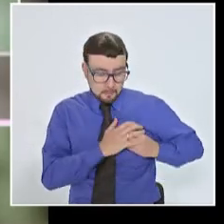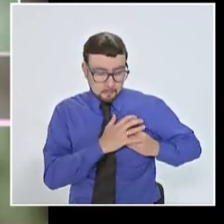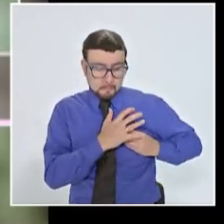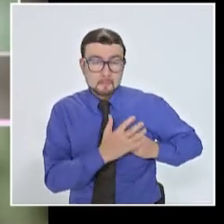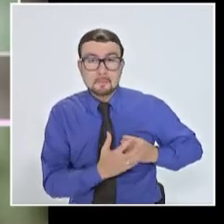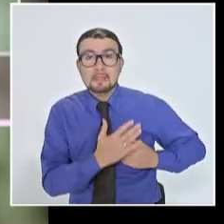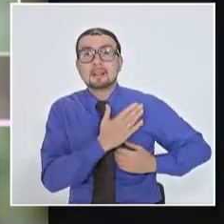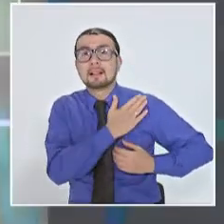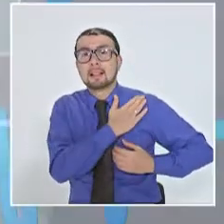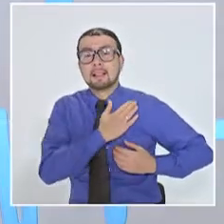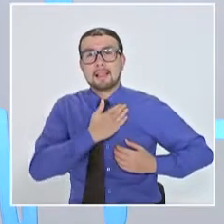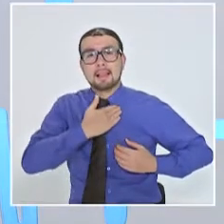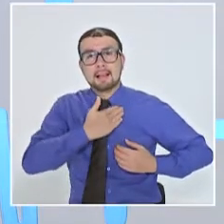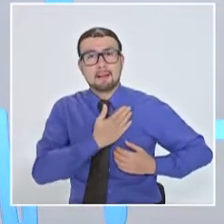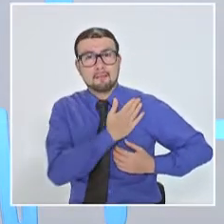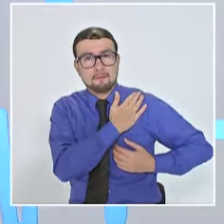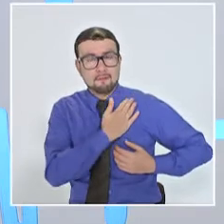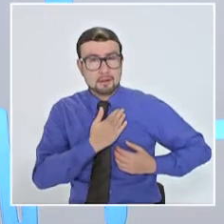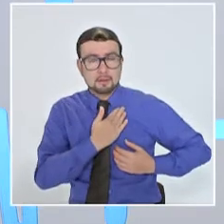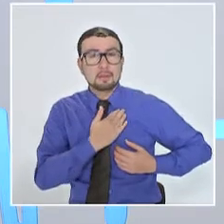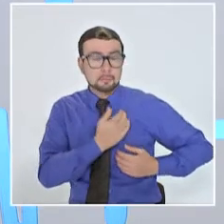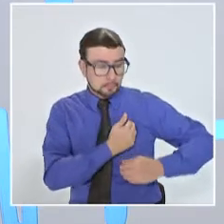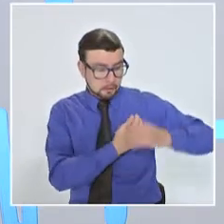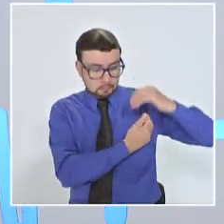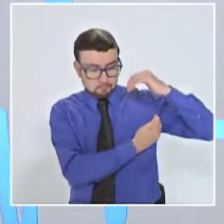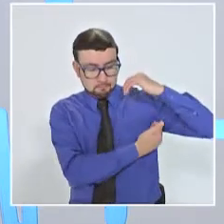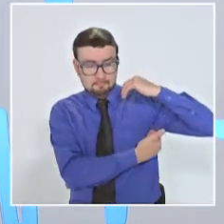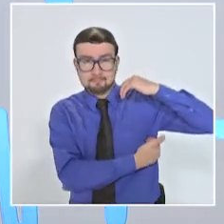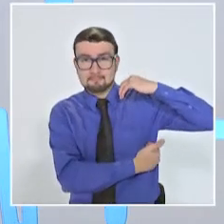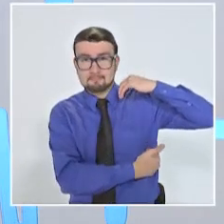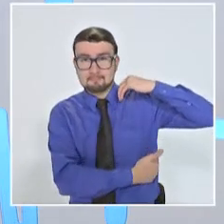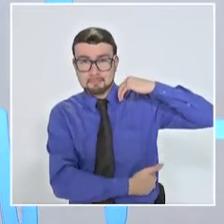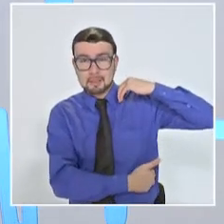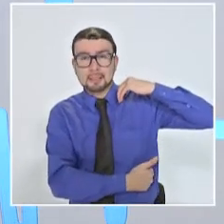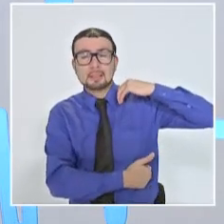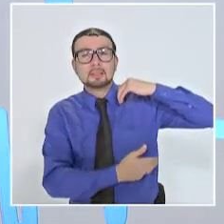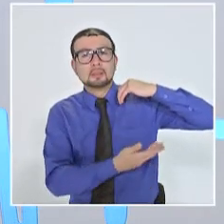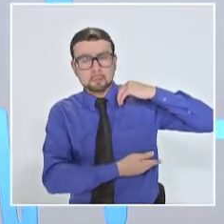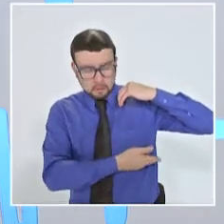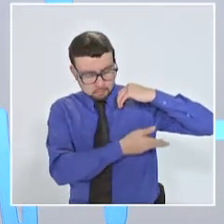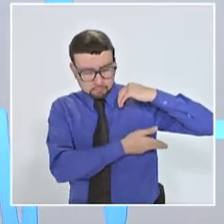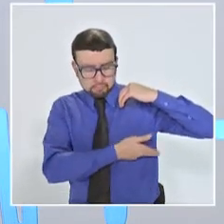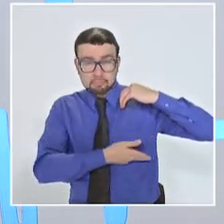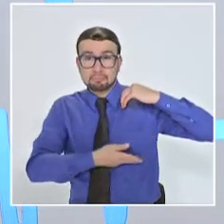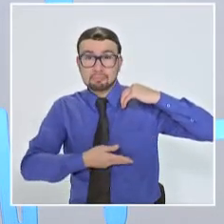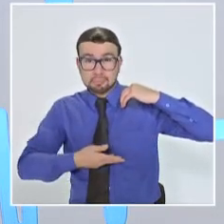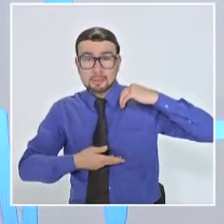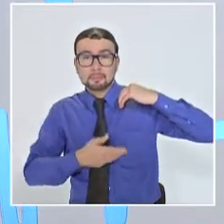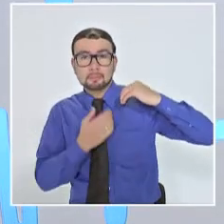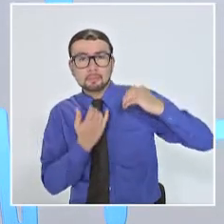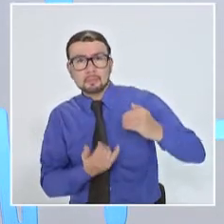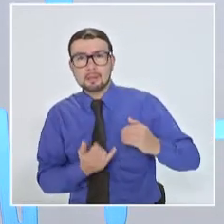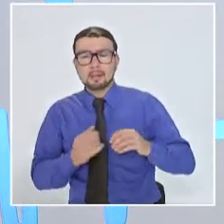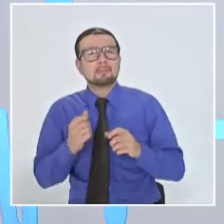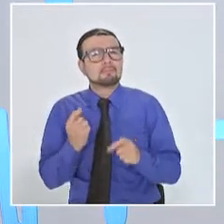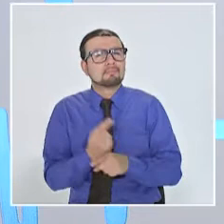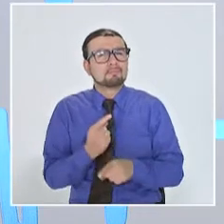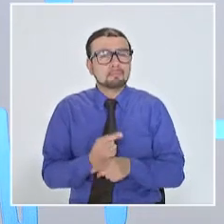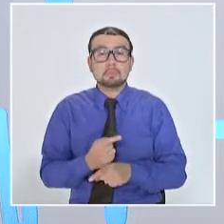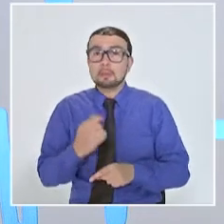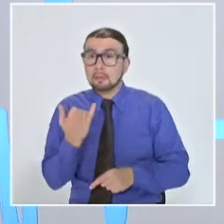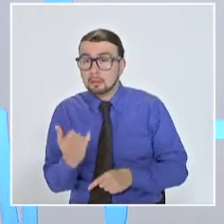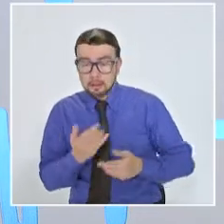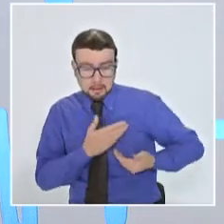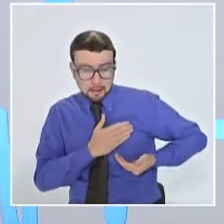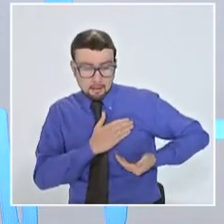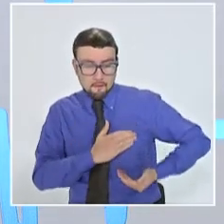clavícula. En la zona lateral, la línea medioaxilar. En la zona media, la línea paraesternal. Y en la parte inferior,